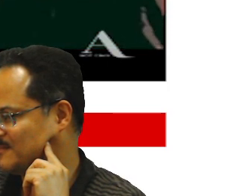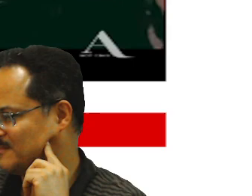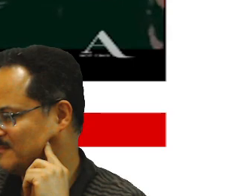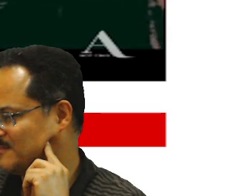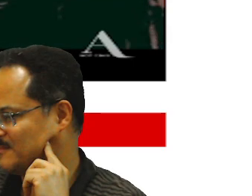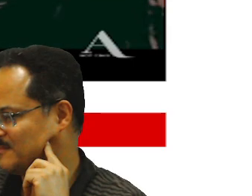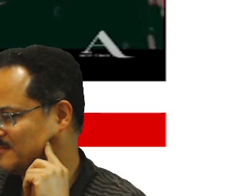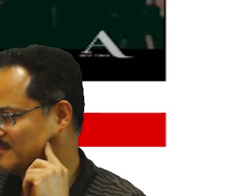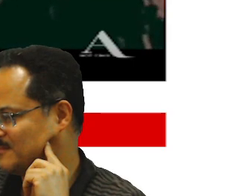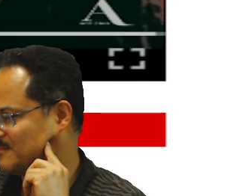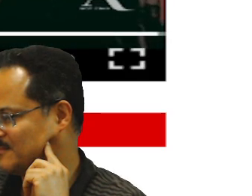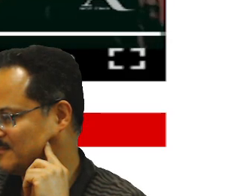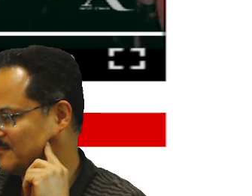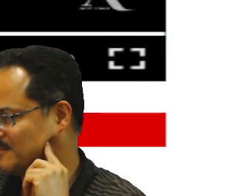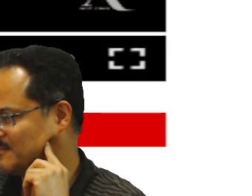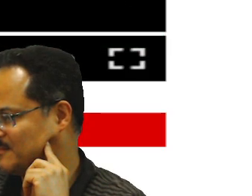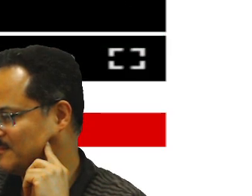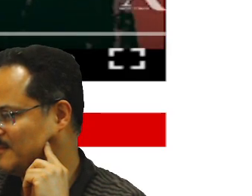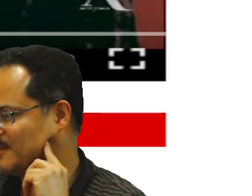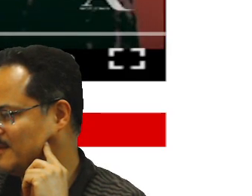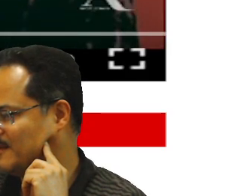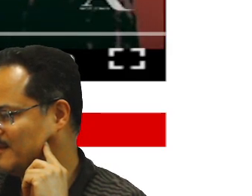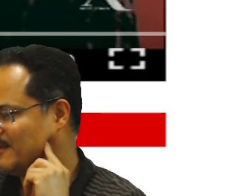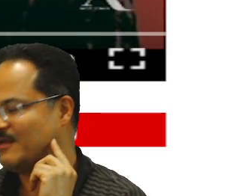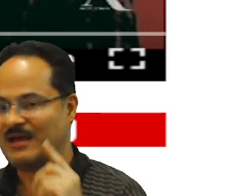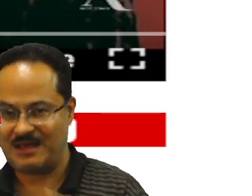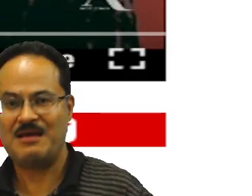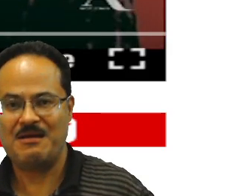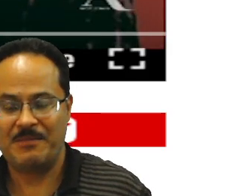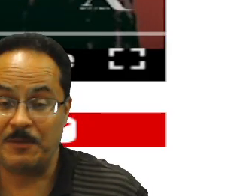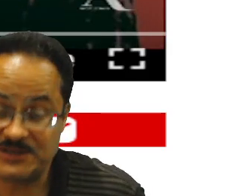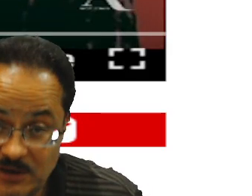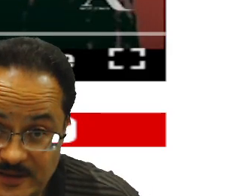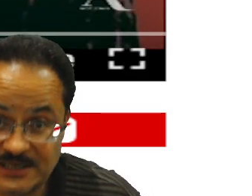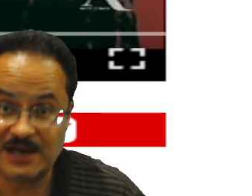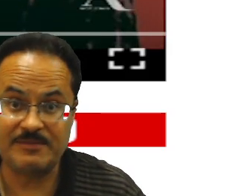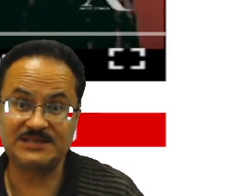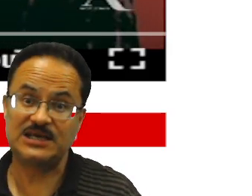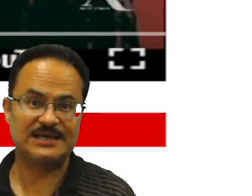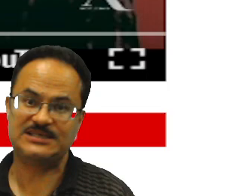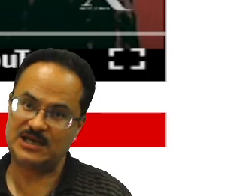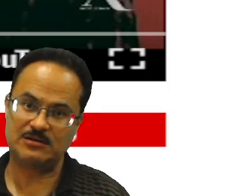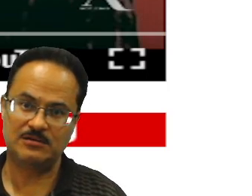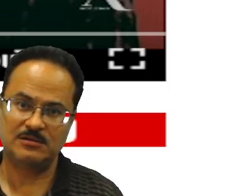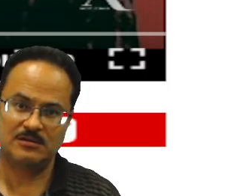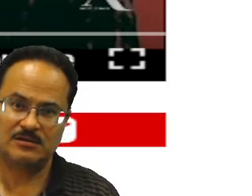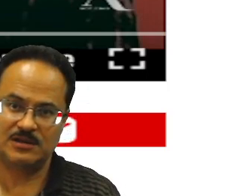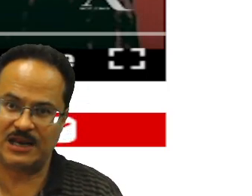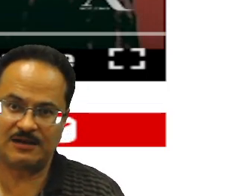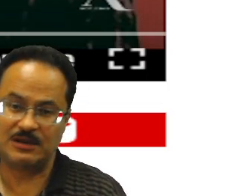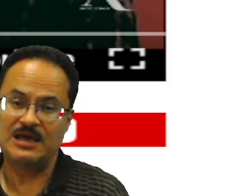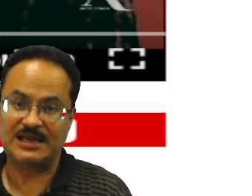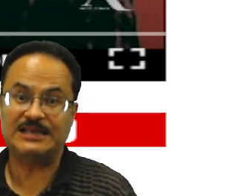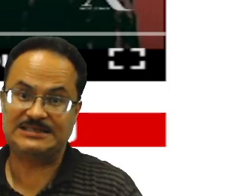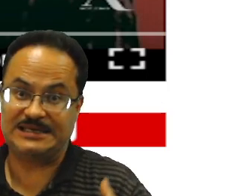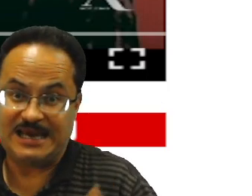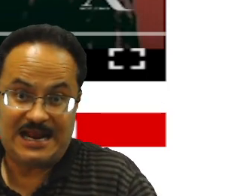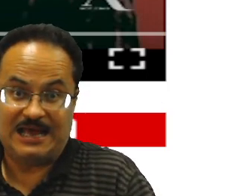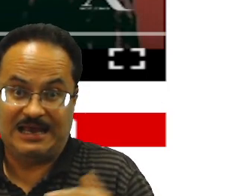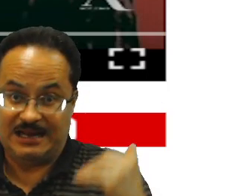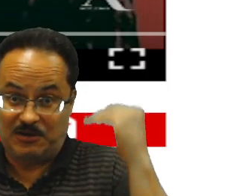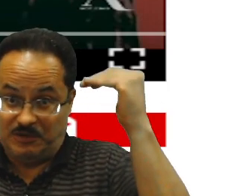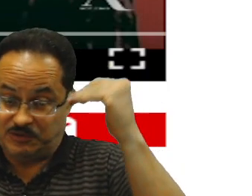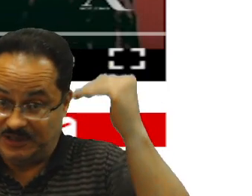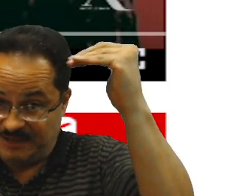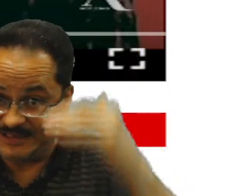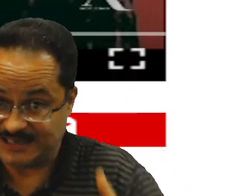la autoridad más elevada los pero pasó lo de segalmex Y ahí sí ya no Ya la ya ni siquiera